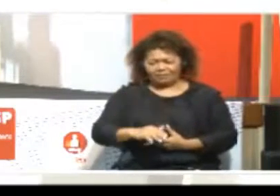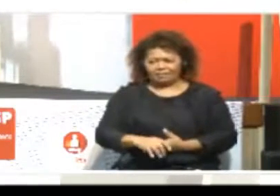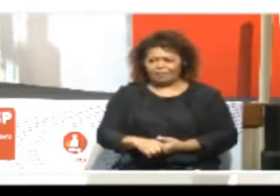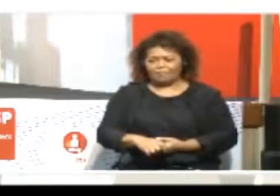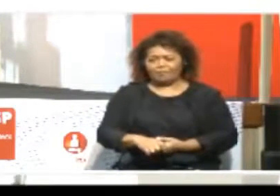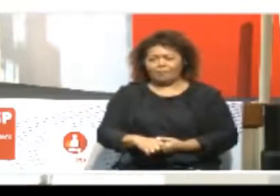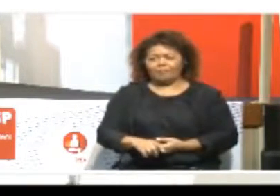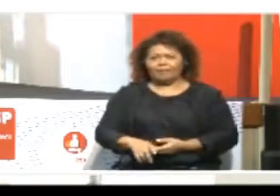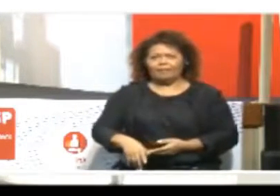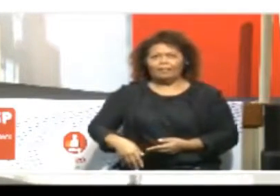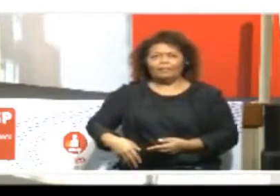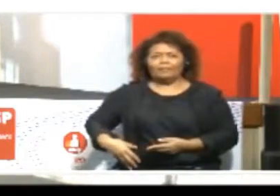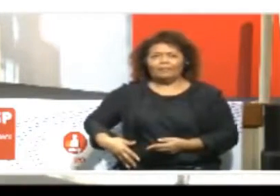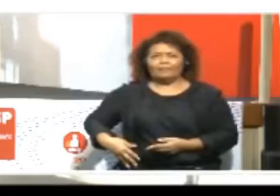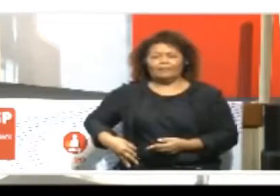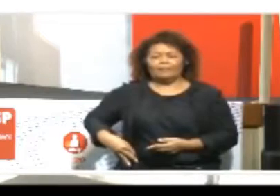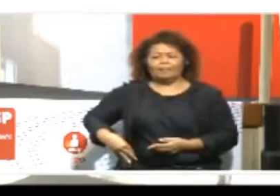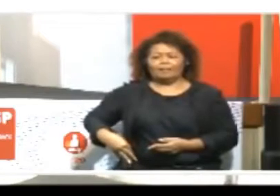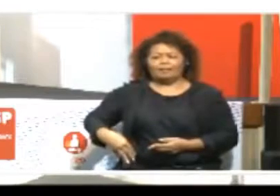el